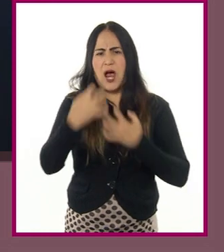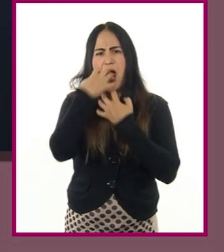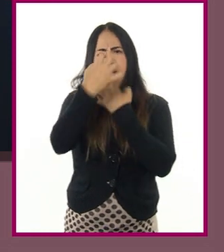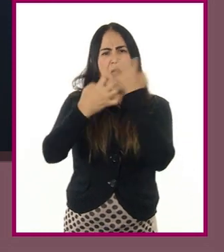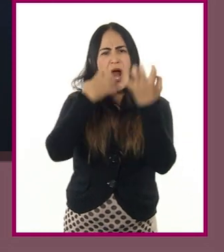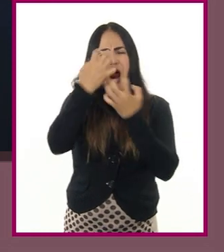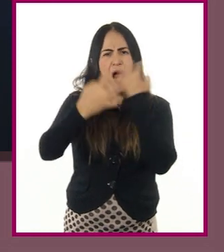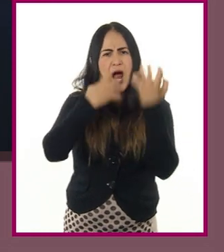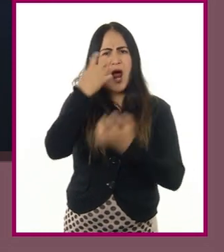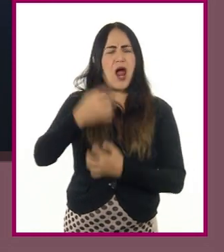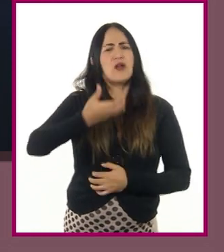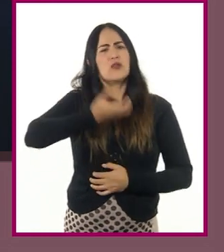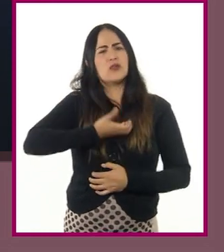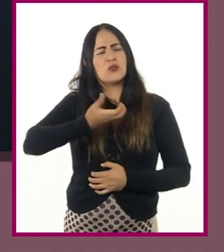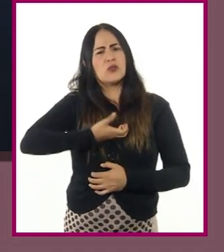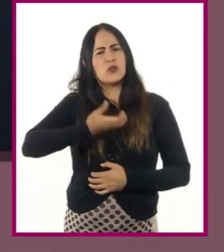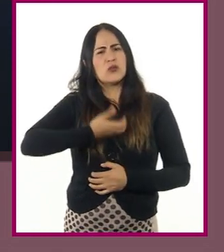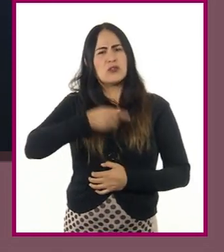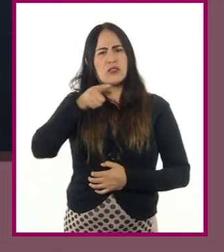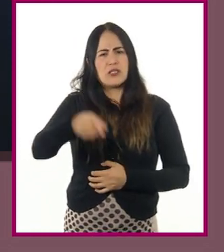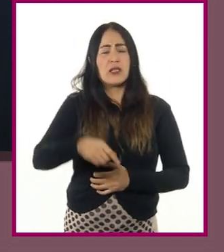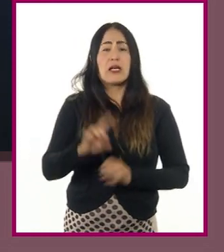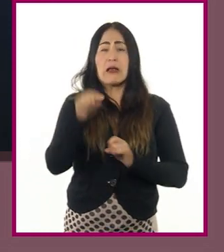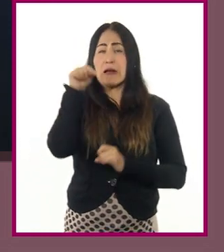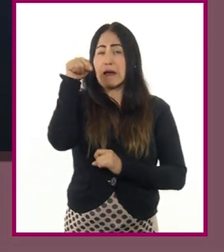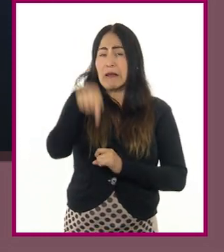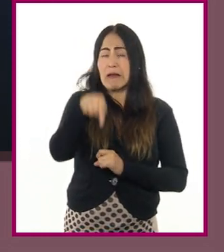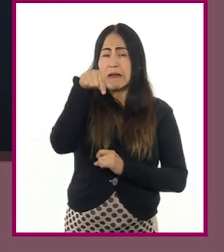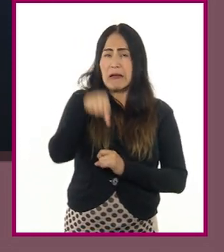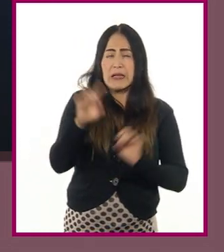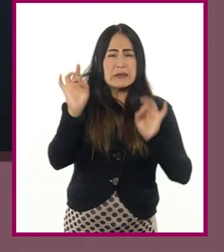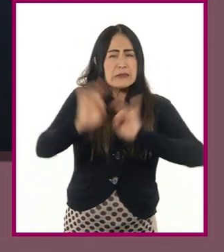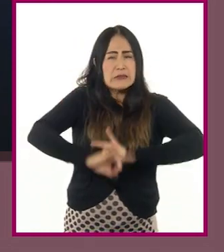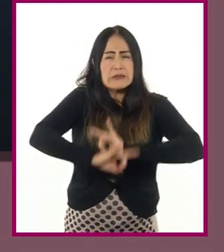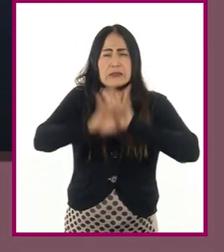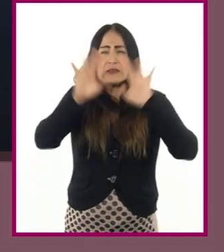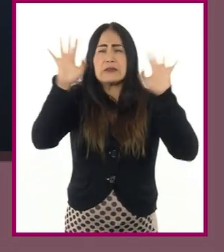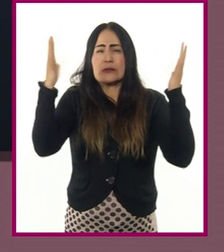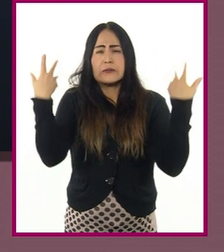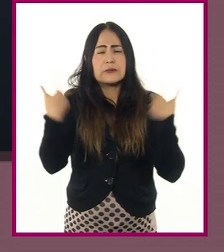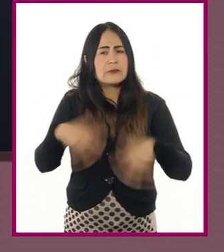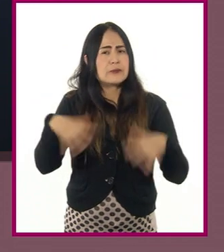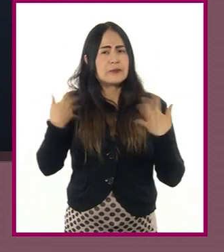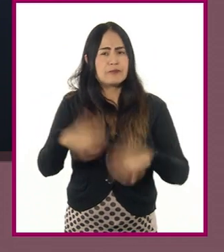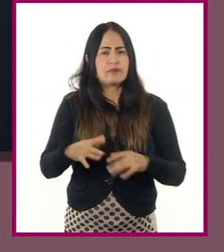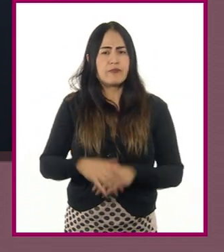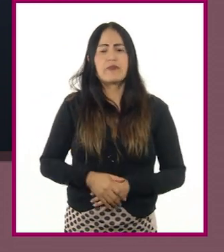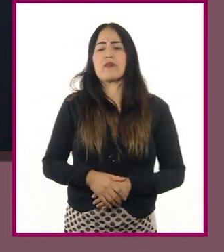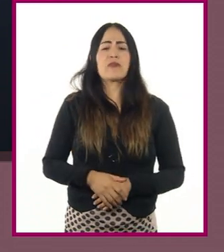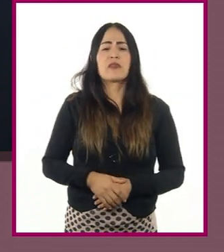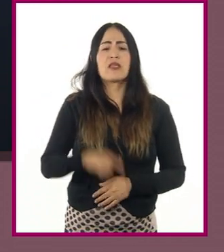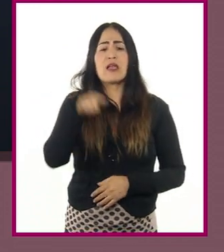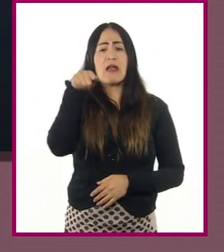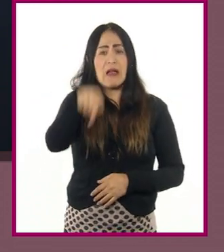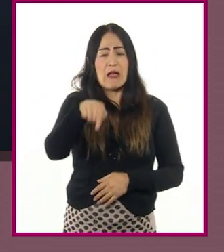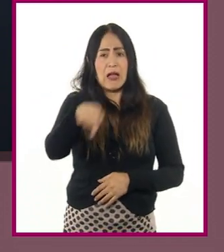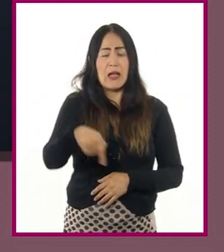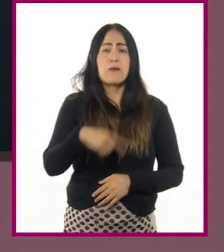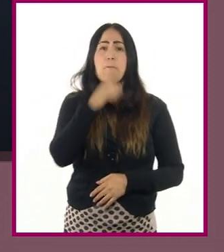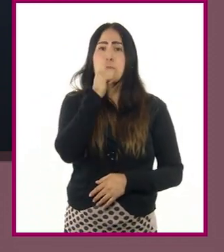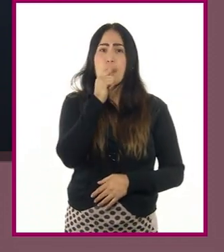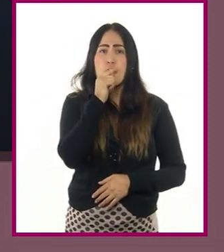Zócalo. Se van al Zócalo y ahí pasa una de las cosas que más han llamado la atención. Efectivamente los está esperando un contingente